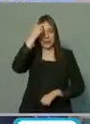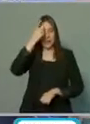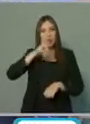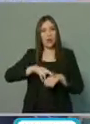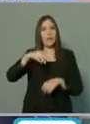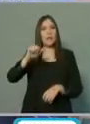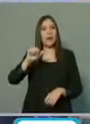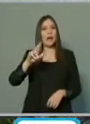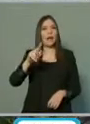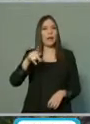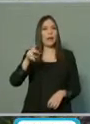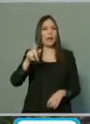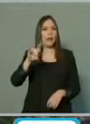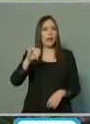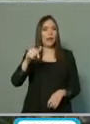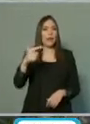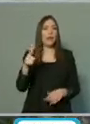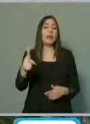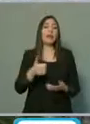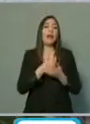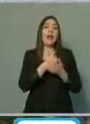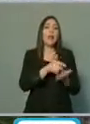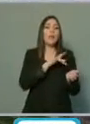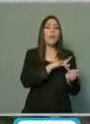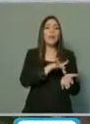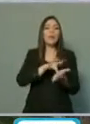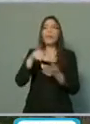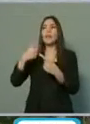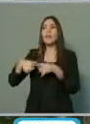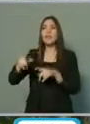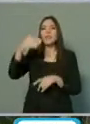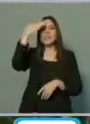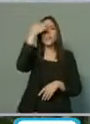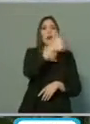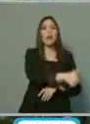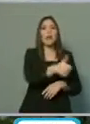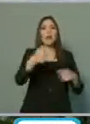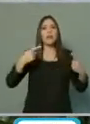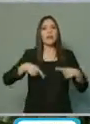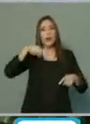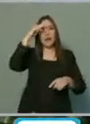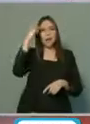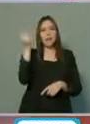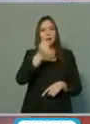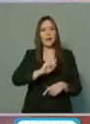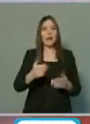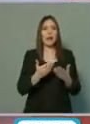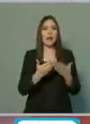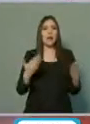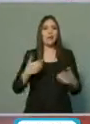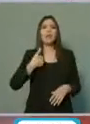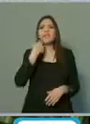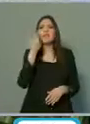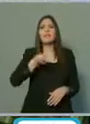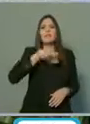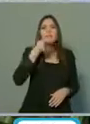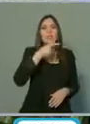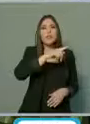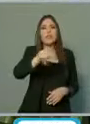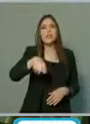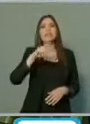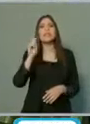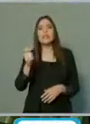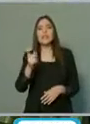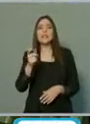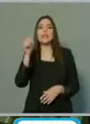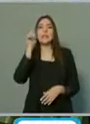de habilidades que podemos tener los seres humanos. Y justo te quiero preguntar, veníamos de esta parte de ver el lado positivo de